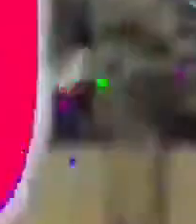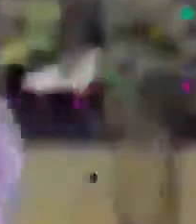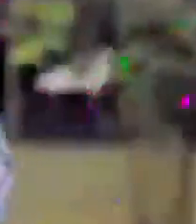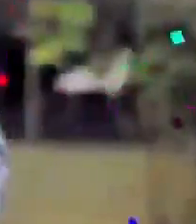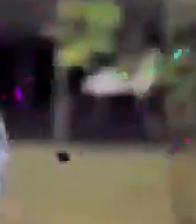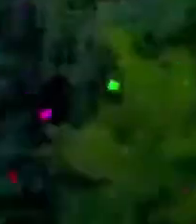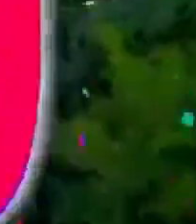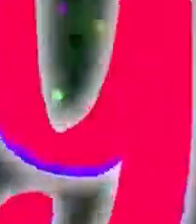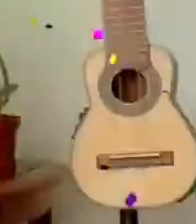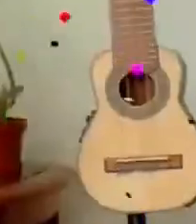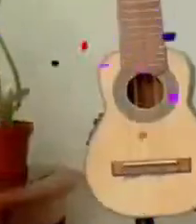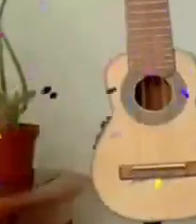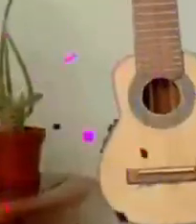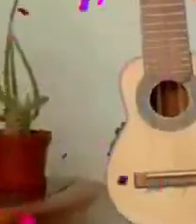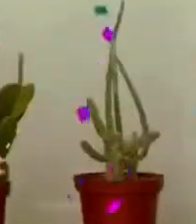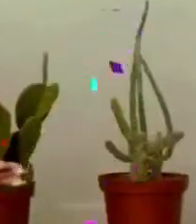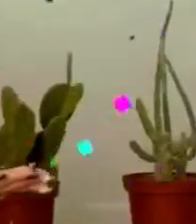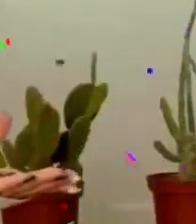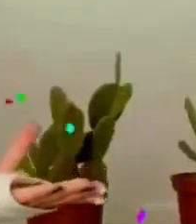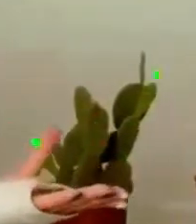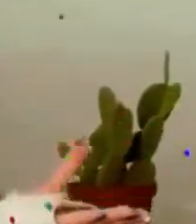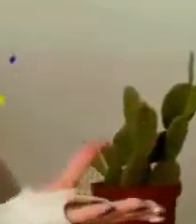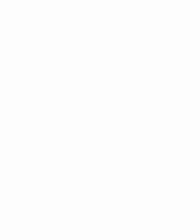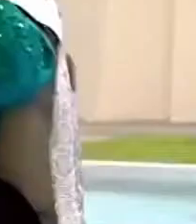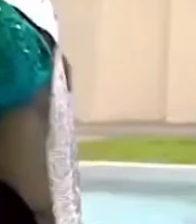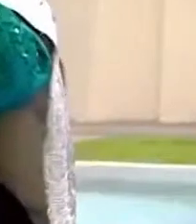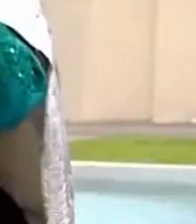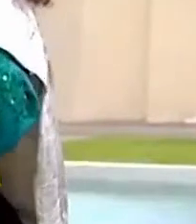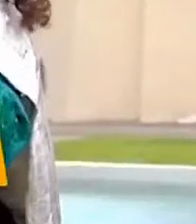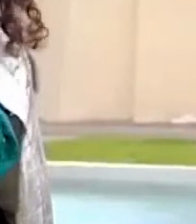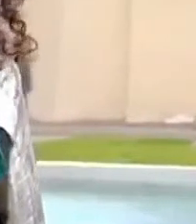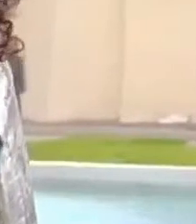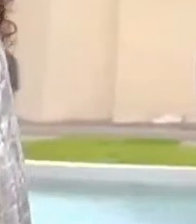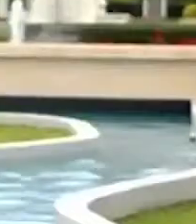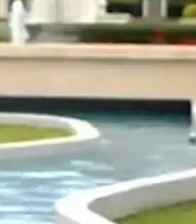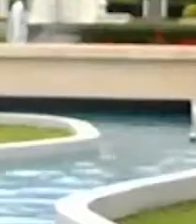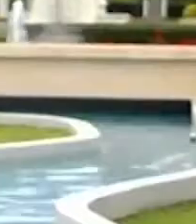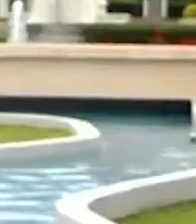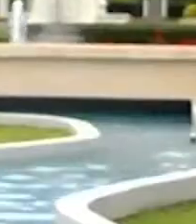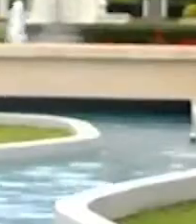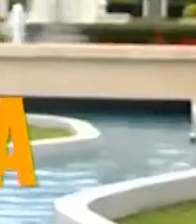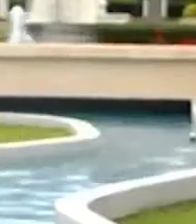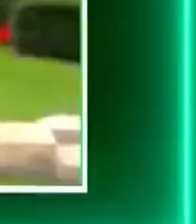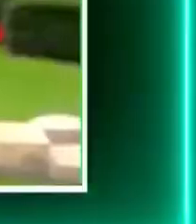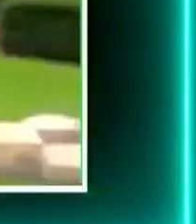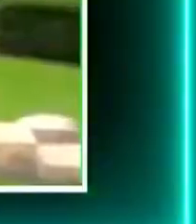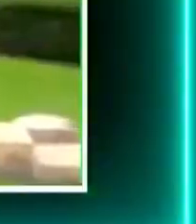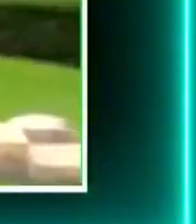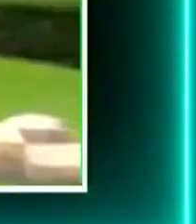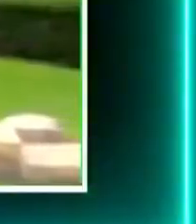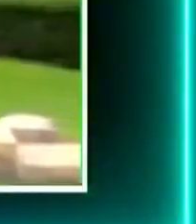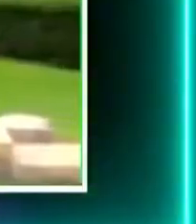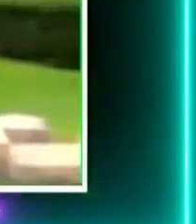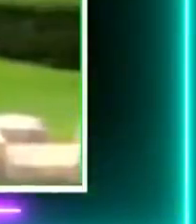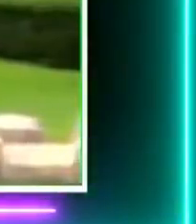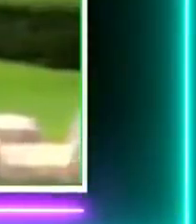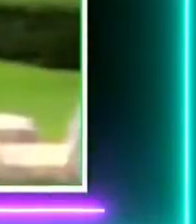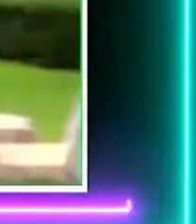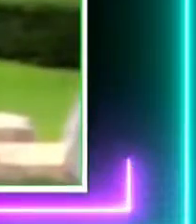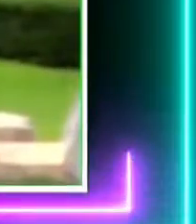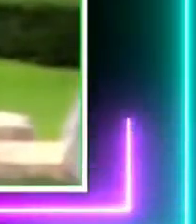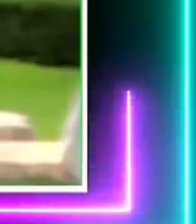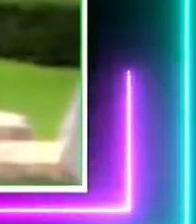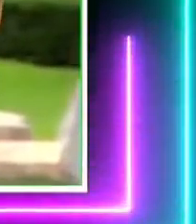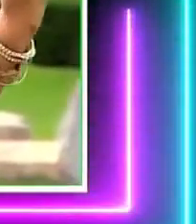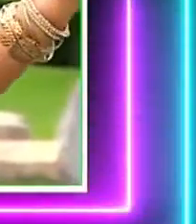Este sábado despedimos enero junto a la encantadora Judith Laura. Somos duele el